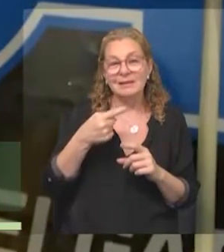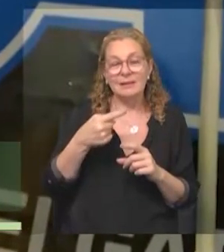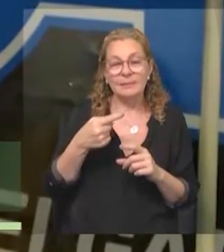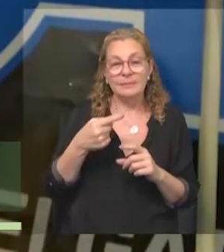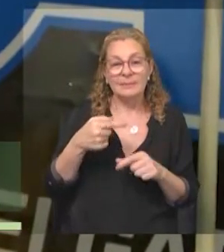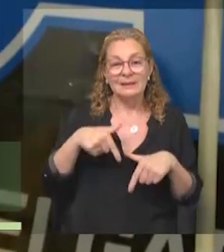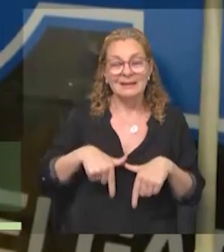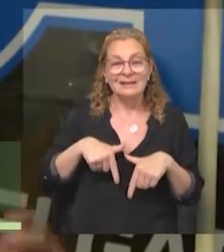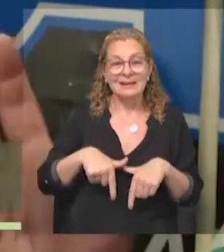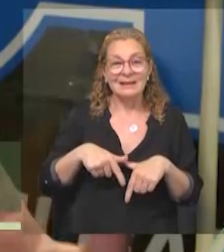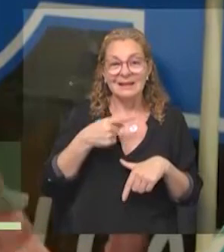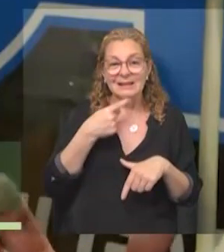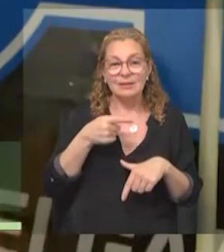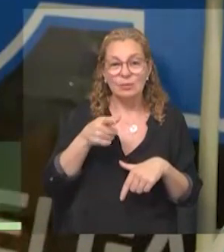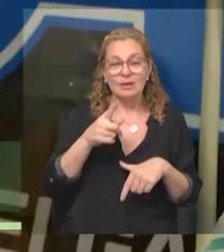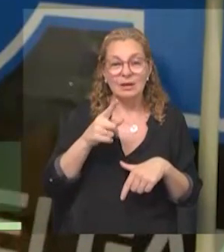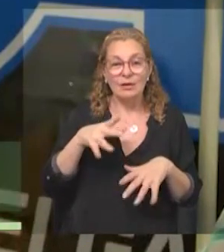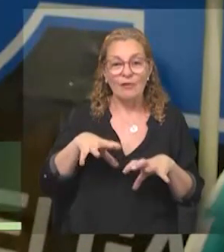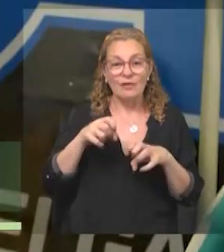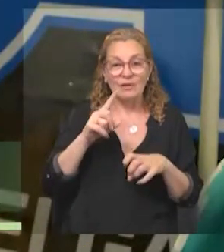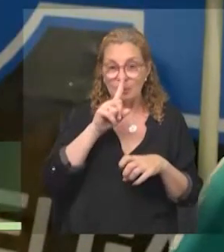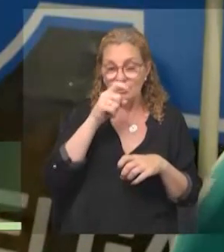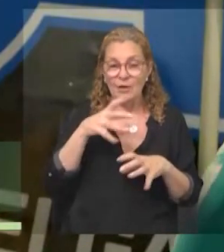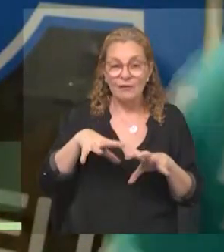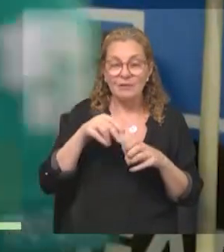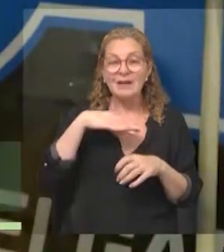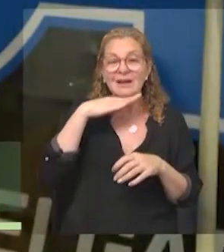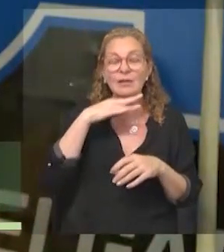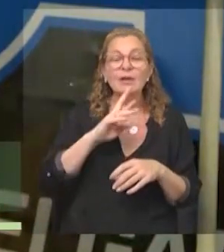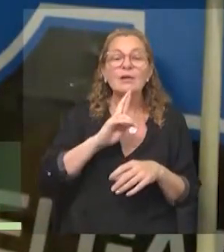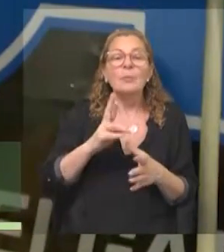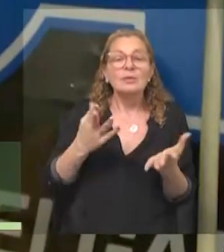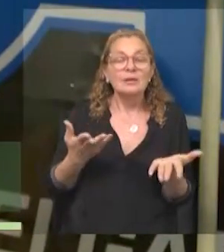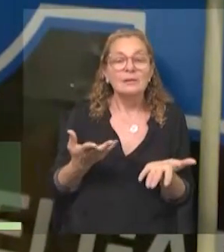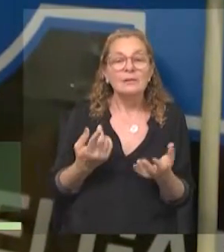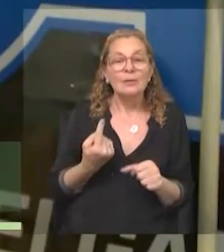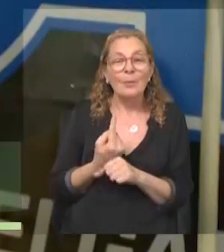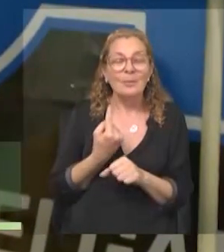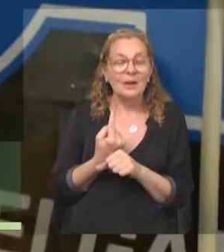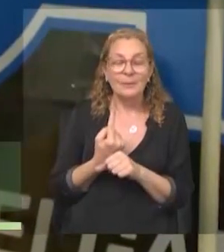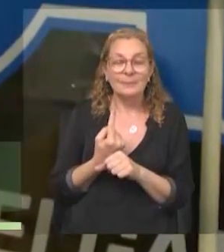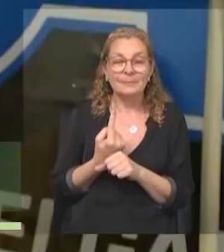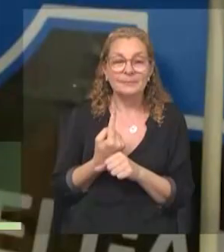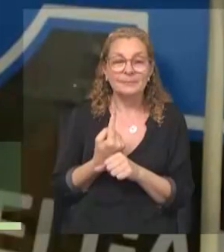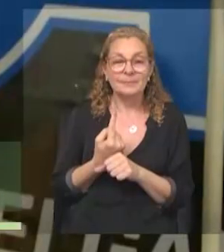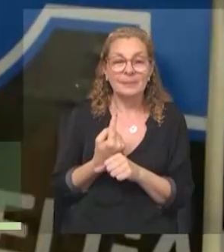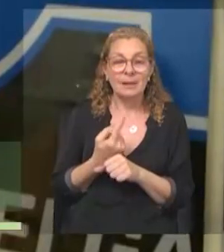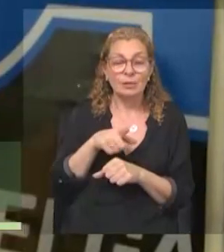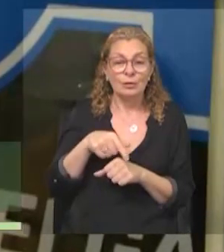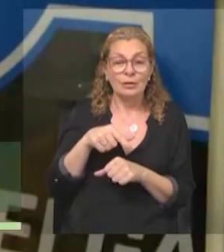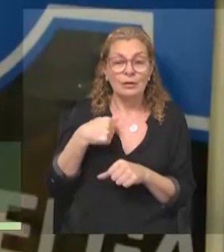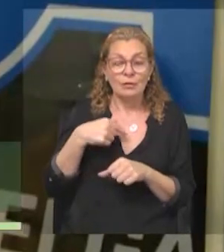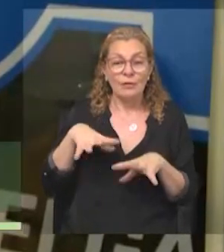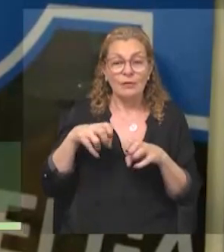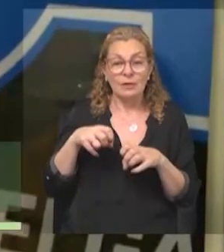la intendencia capitalina que es que usted no vive en Montevideo y viv en canelones qué responde a esto lo primero donde yo viva